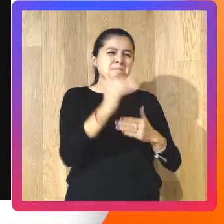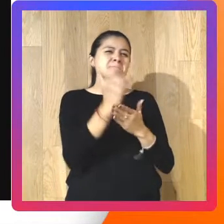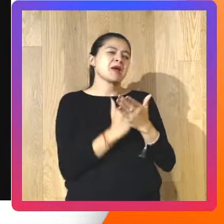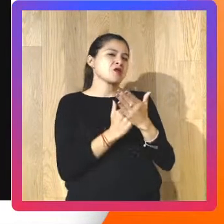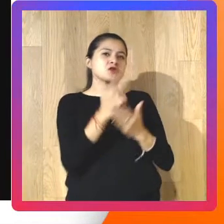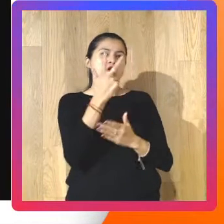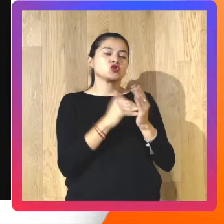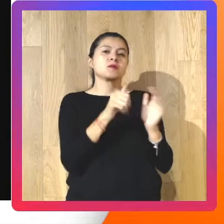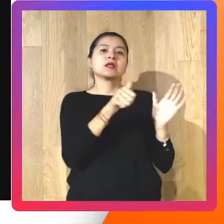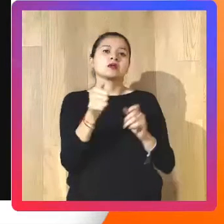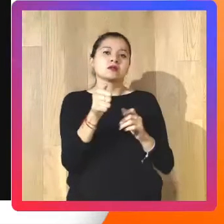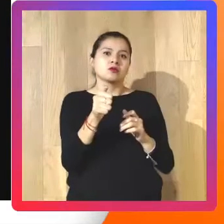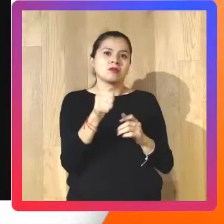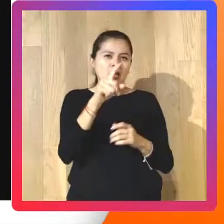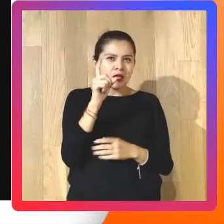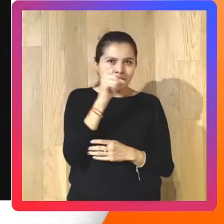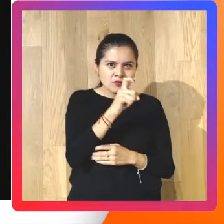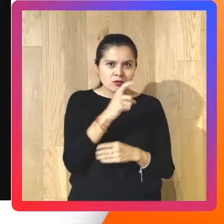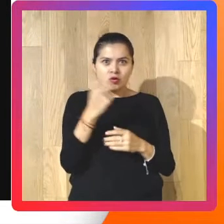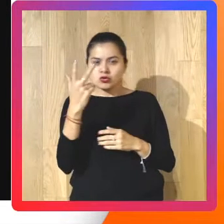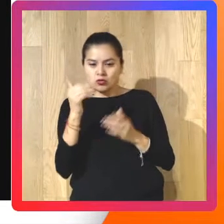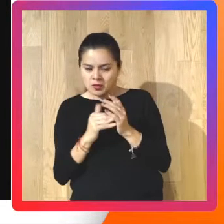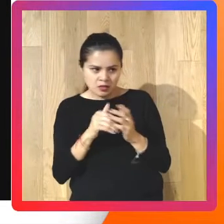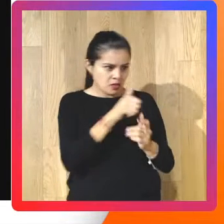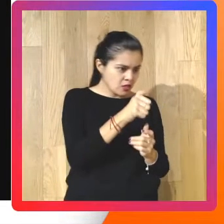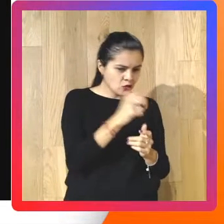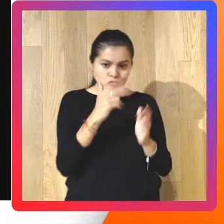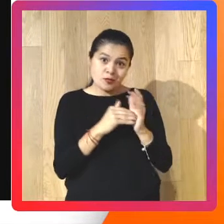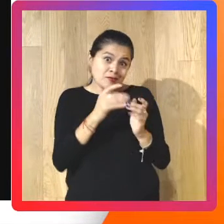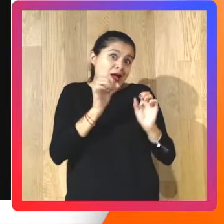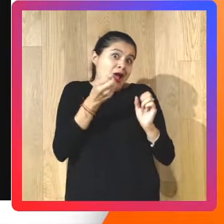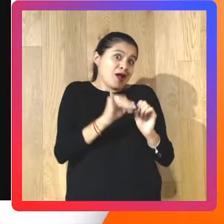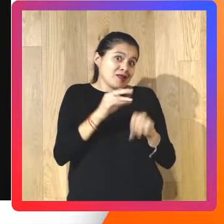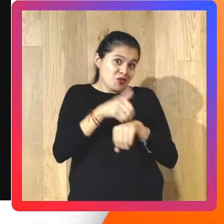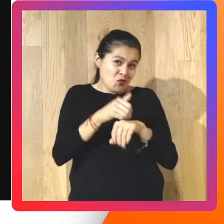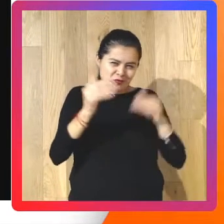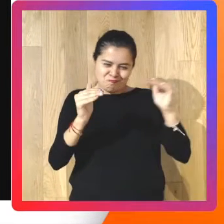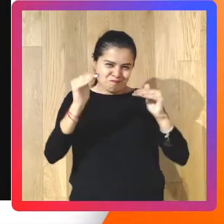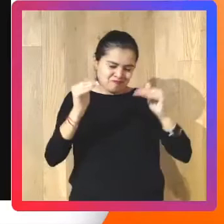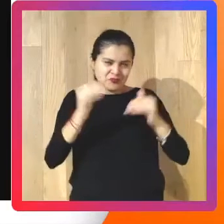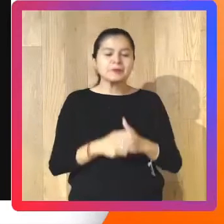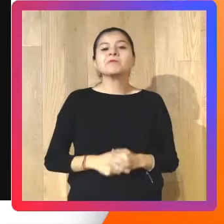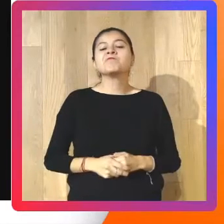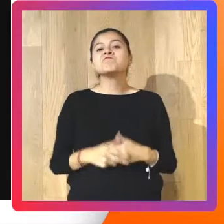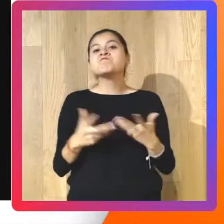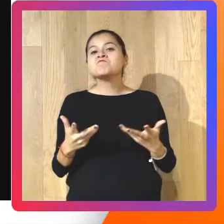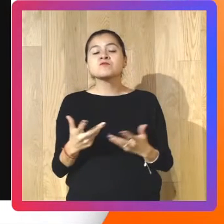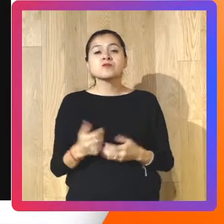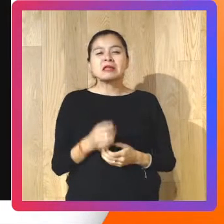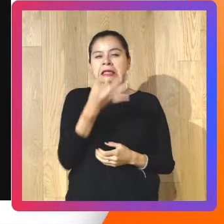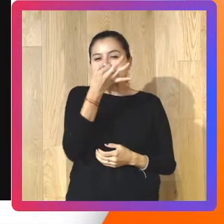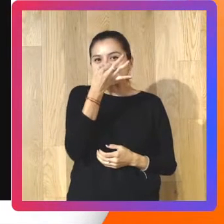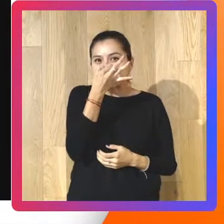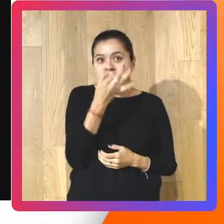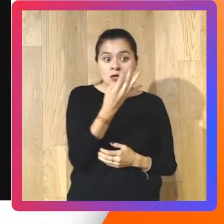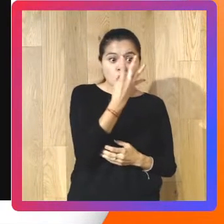8,600 pesos. Está chistoso porque es 8,600,000, 8,600 pesos, pero bueno, así salió. Se mueve un poco. Son casi